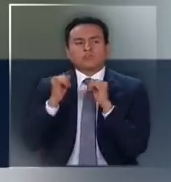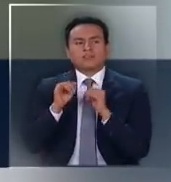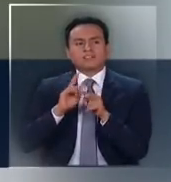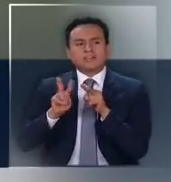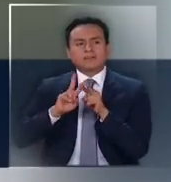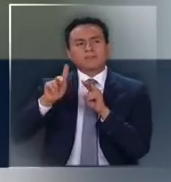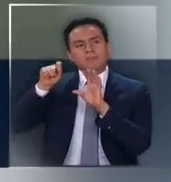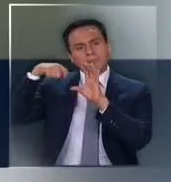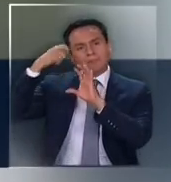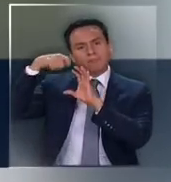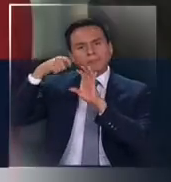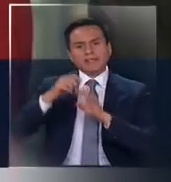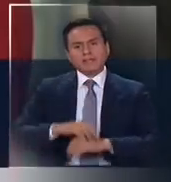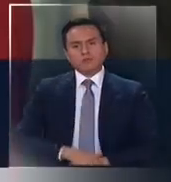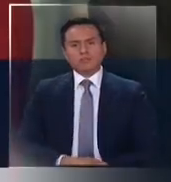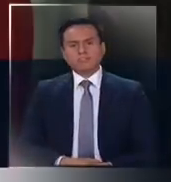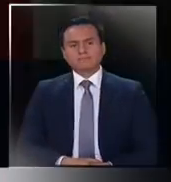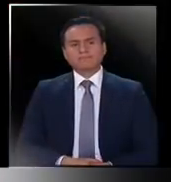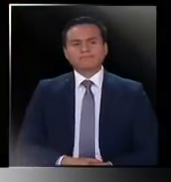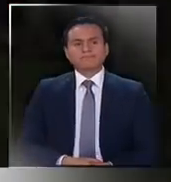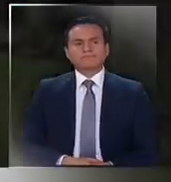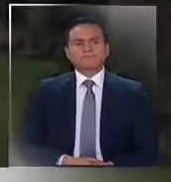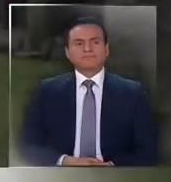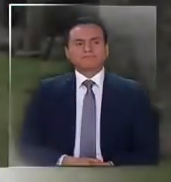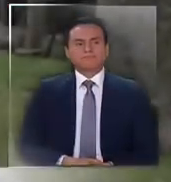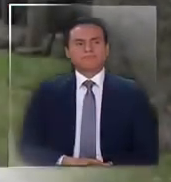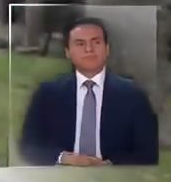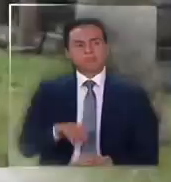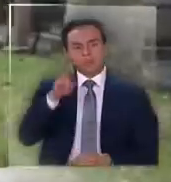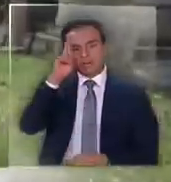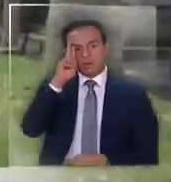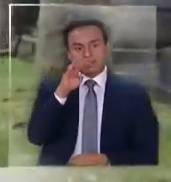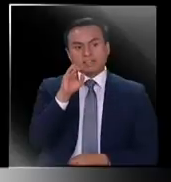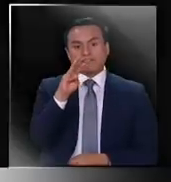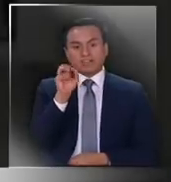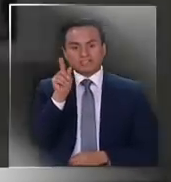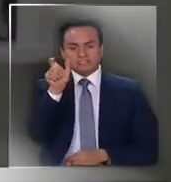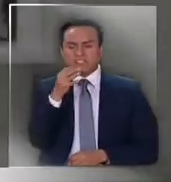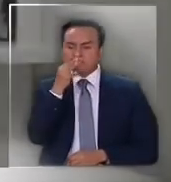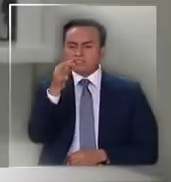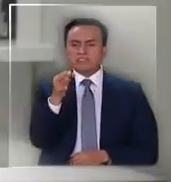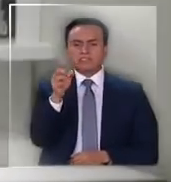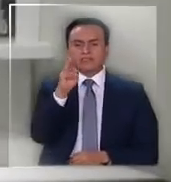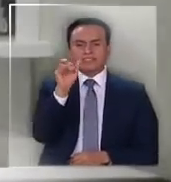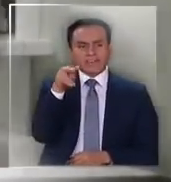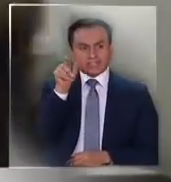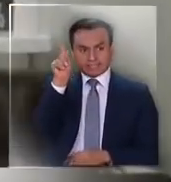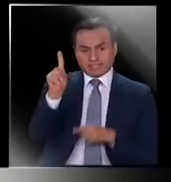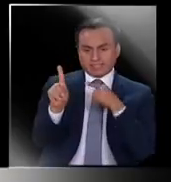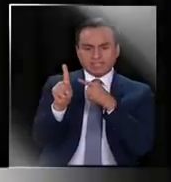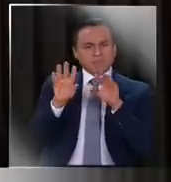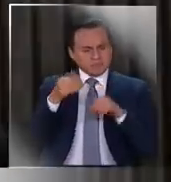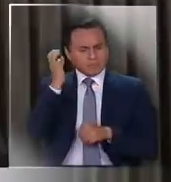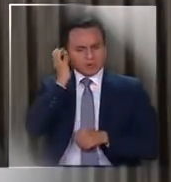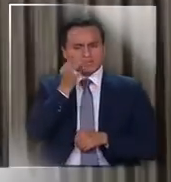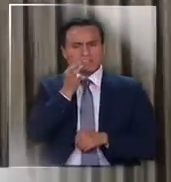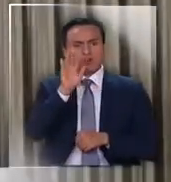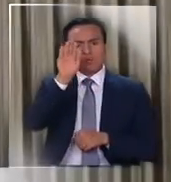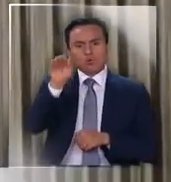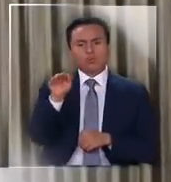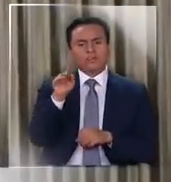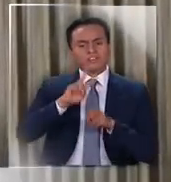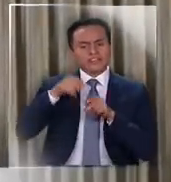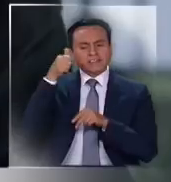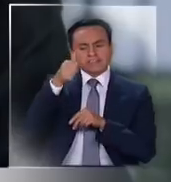his sensibility and his how he makes films. No es raro que Rachel Weisz se refiera así a Sebastián Lelio cuando fue ella misma la que lo convocó a